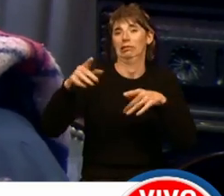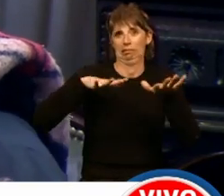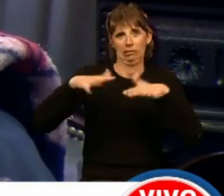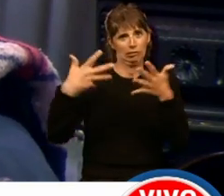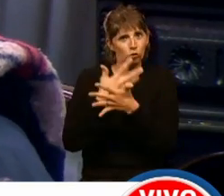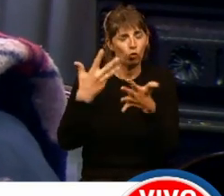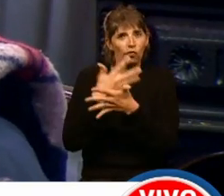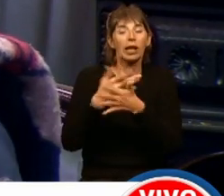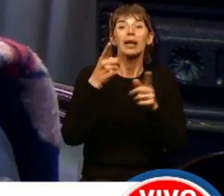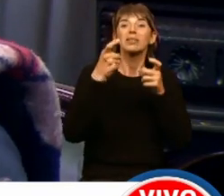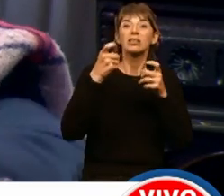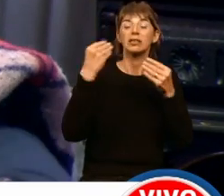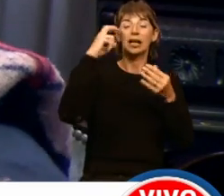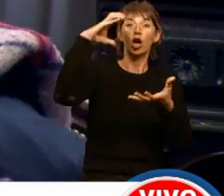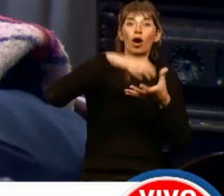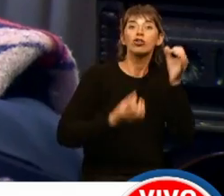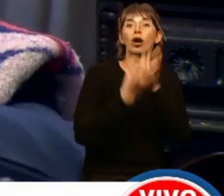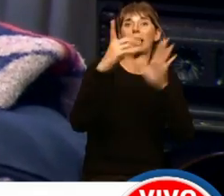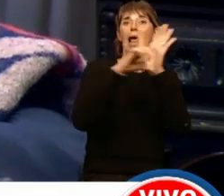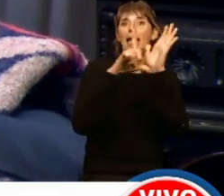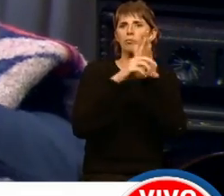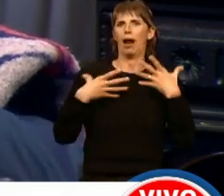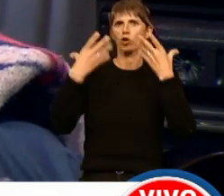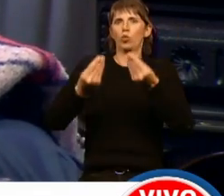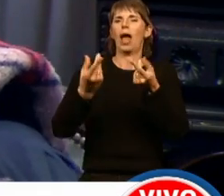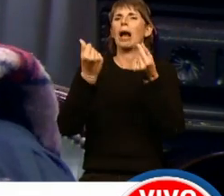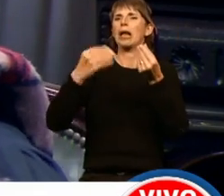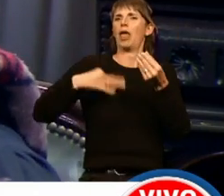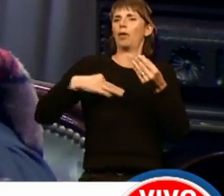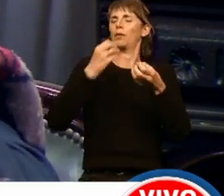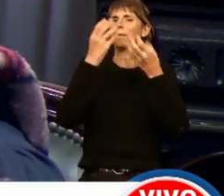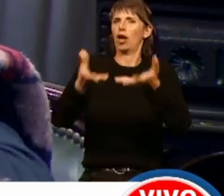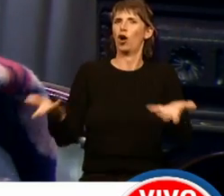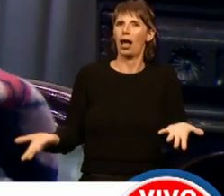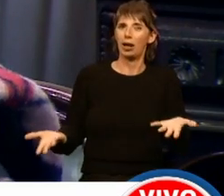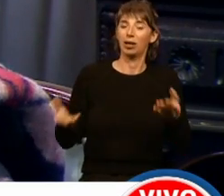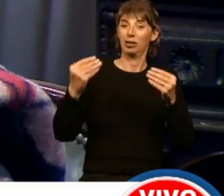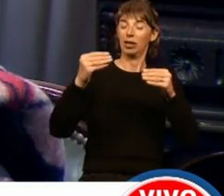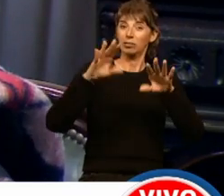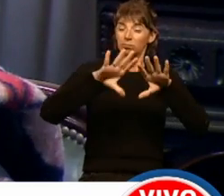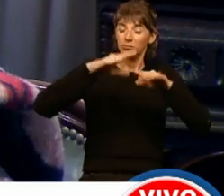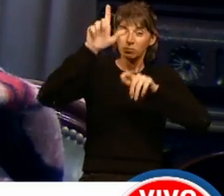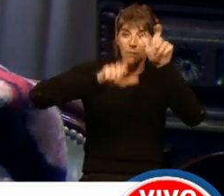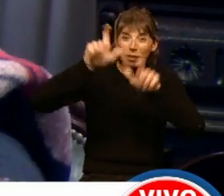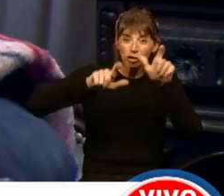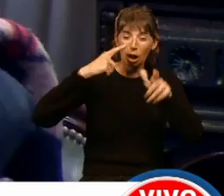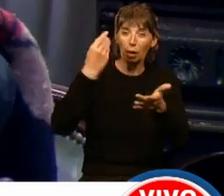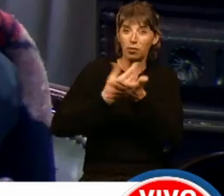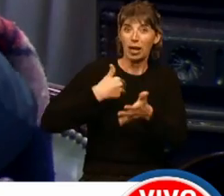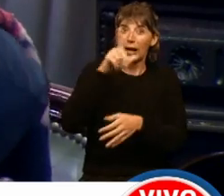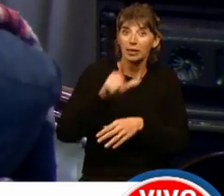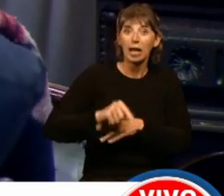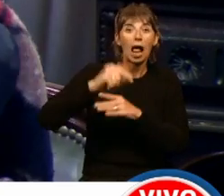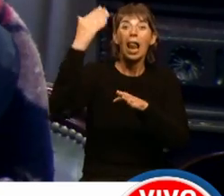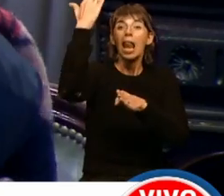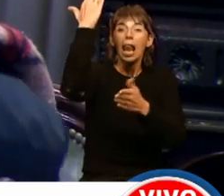permitan mejorar la calidad de vida y el bienestar de abajo para arriba el 50 por ciento de pobreza tenemos en nuestro país son muchas